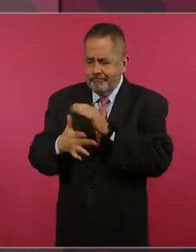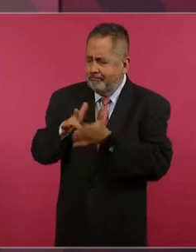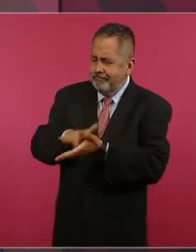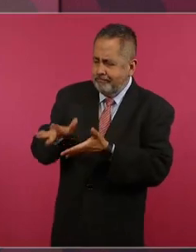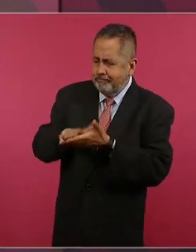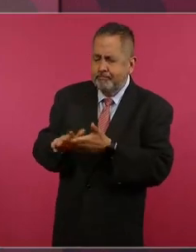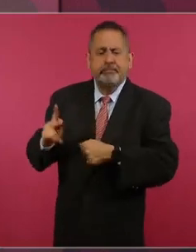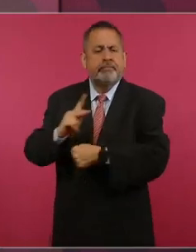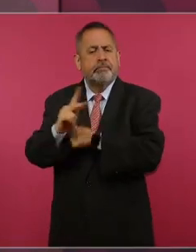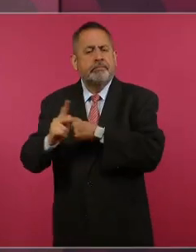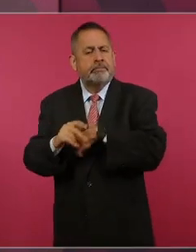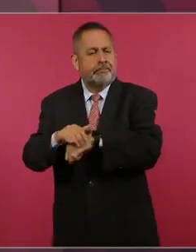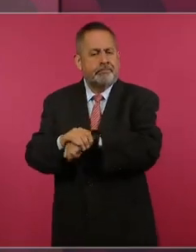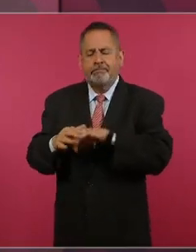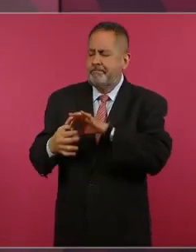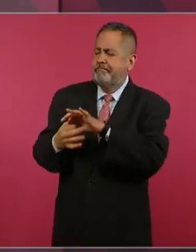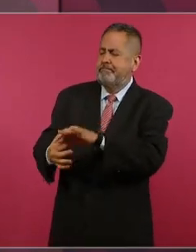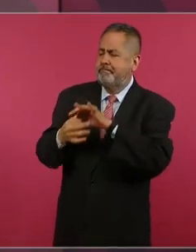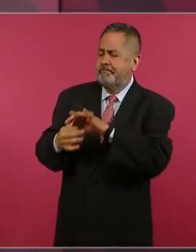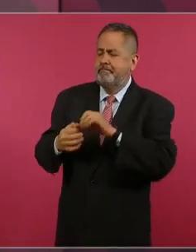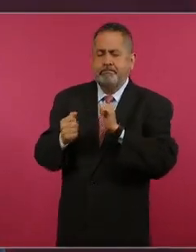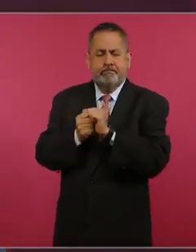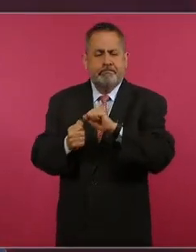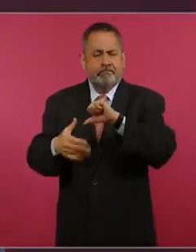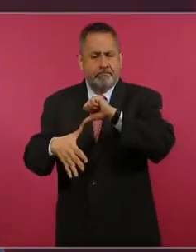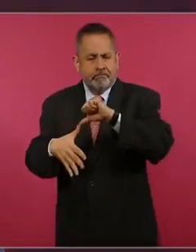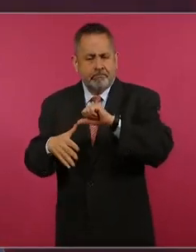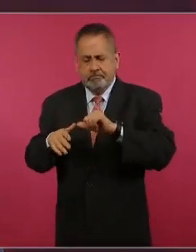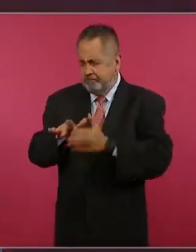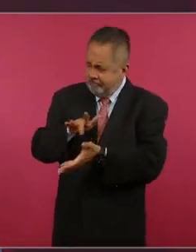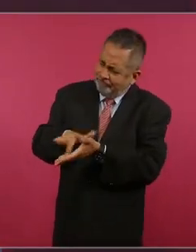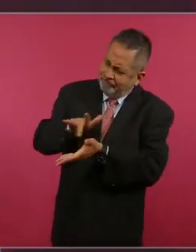amigos de América Latina,